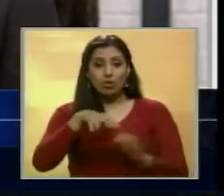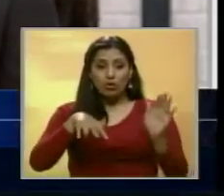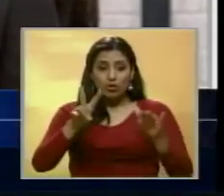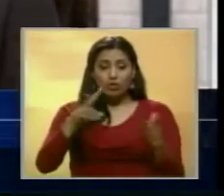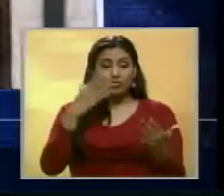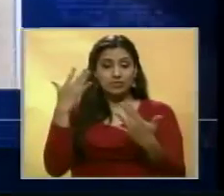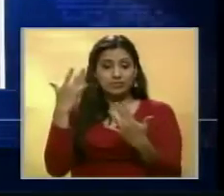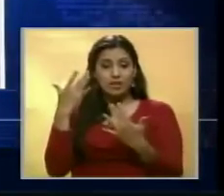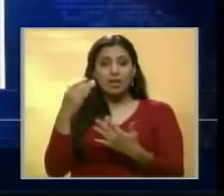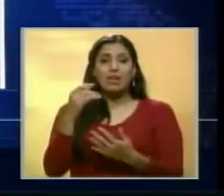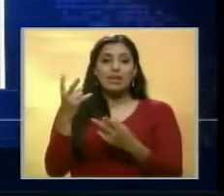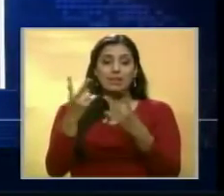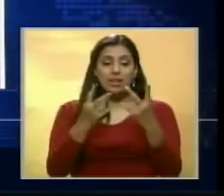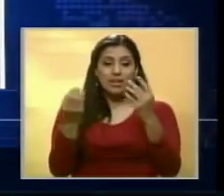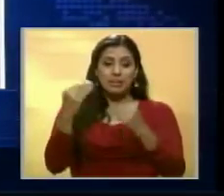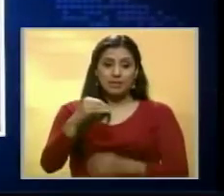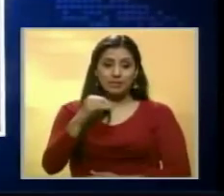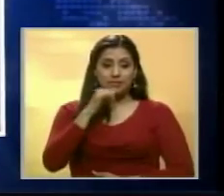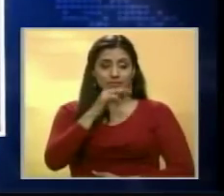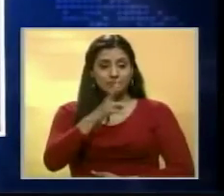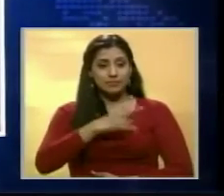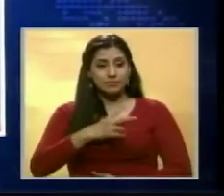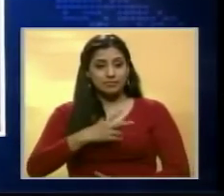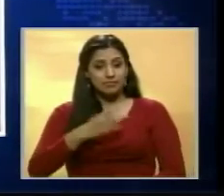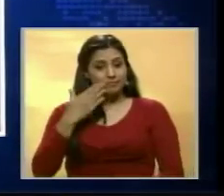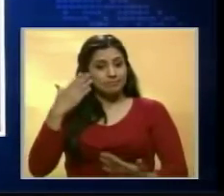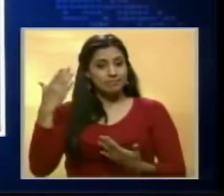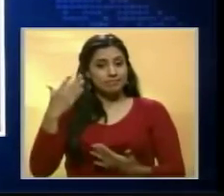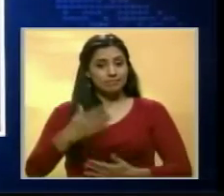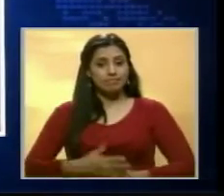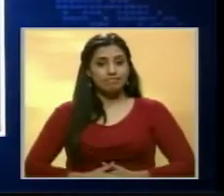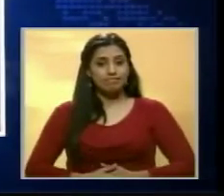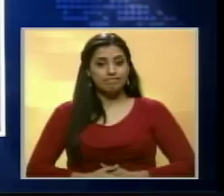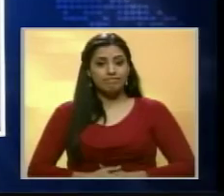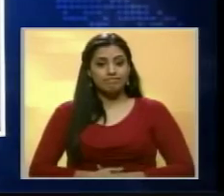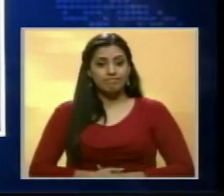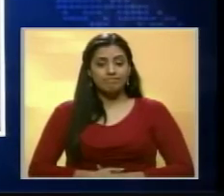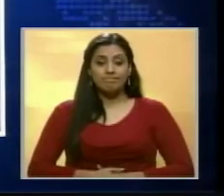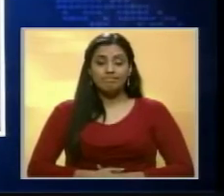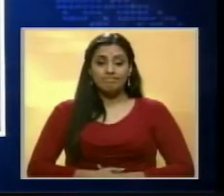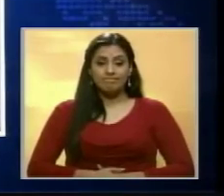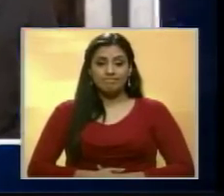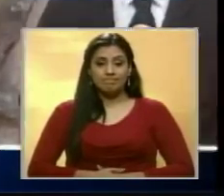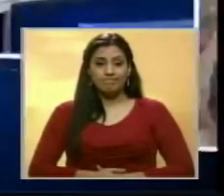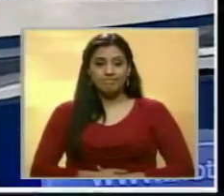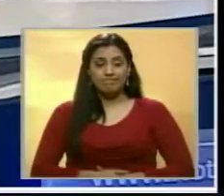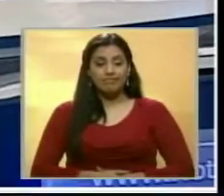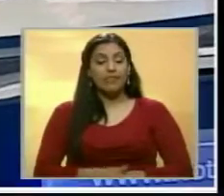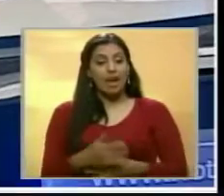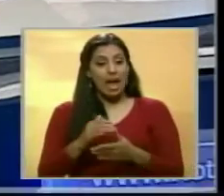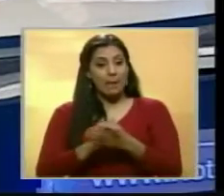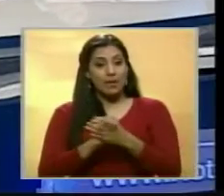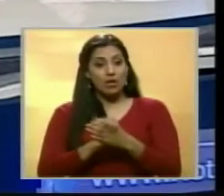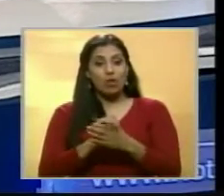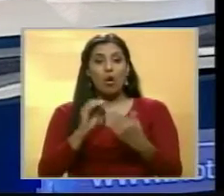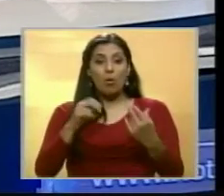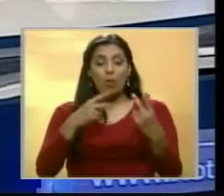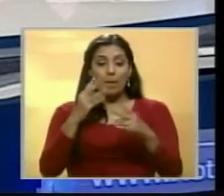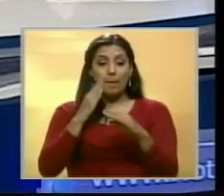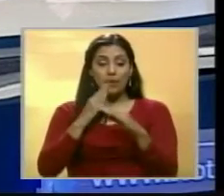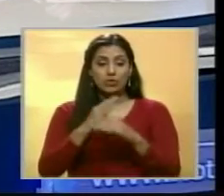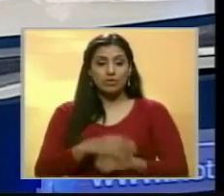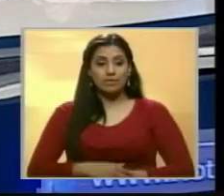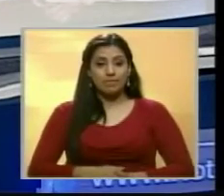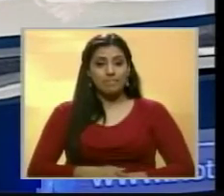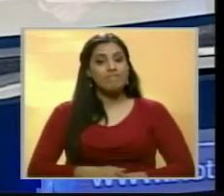esta hora del mediodía. La invitación es para que continúen con más de la emisión meridiana de su noticiero, Venevisión. Amigos, vamos entonces a una nueva